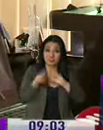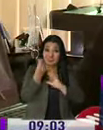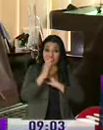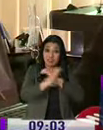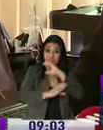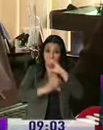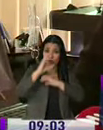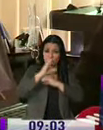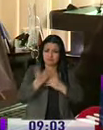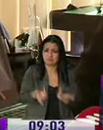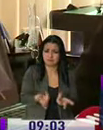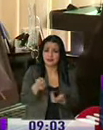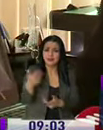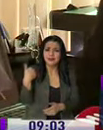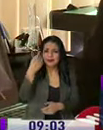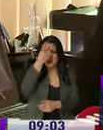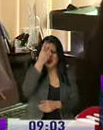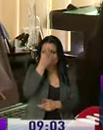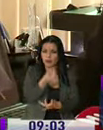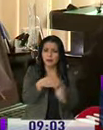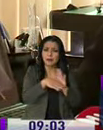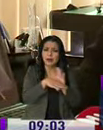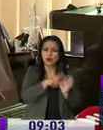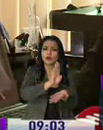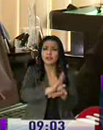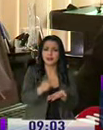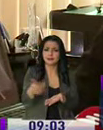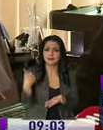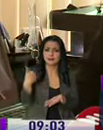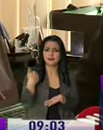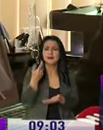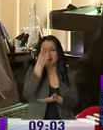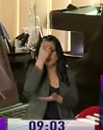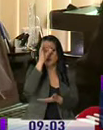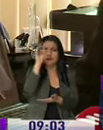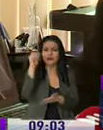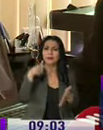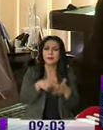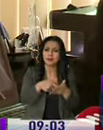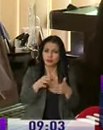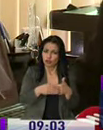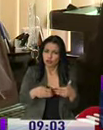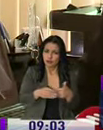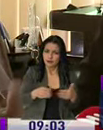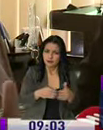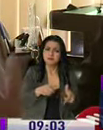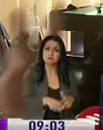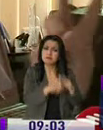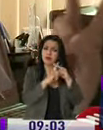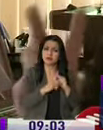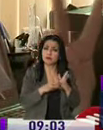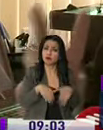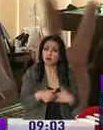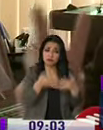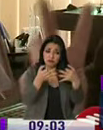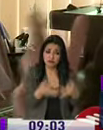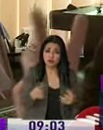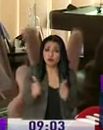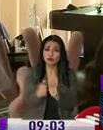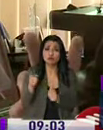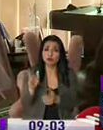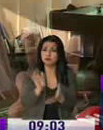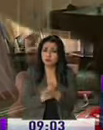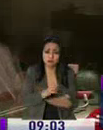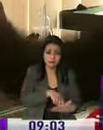deuda que él tiene es de $90,000 y es con el Banco del Instituto Ecuatoriano de Seguridad Social, adquirido de forma conjunta con